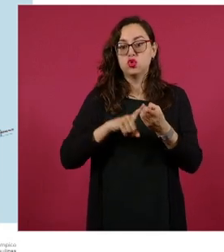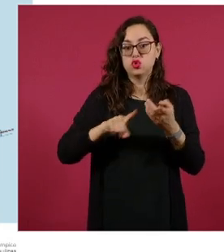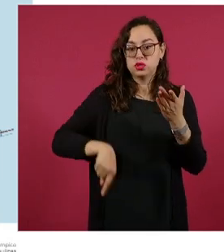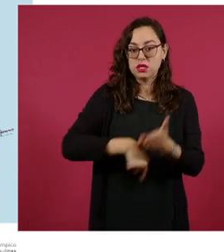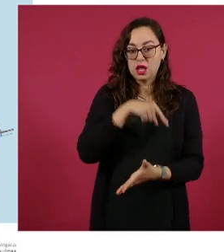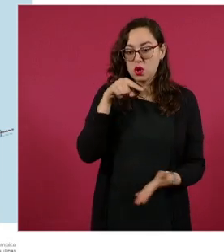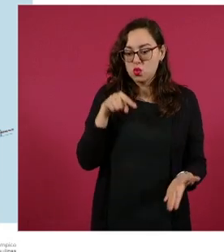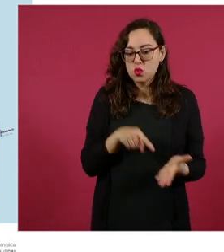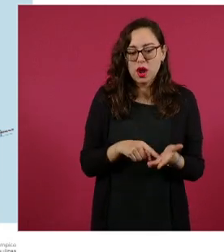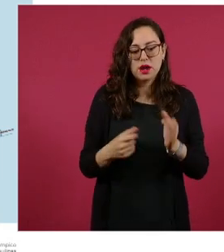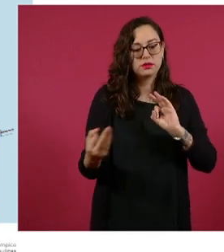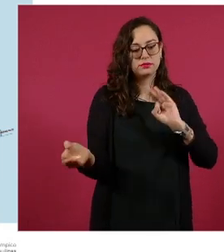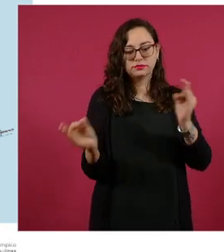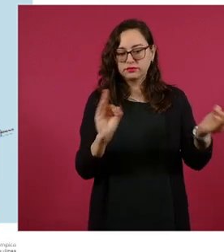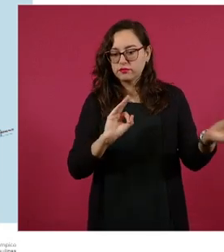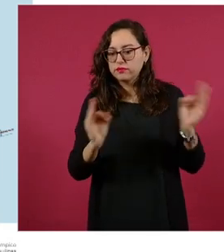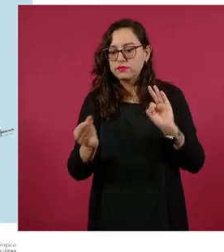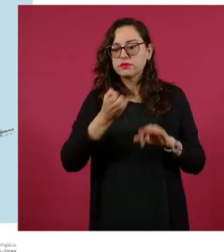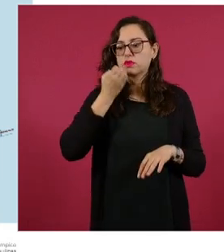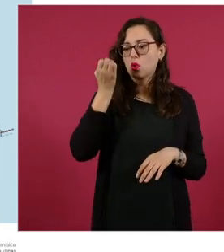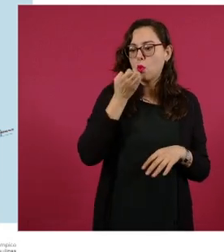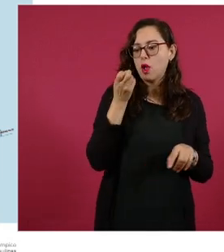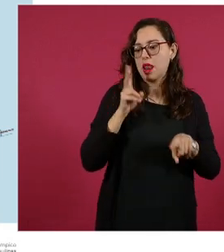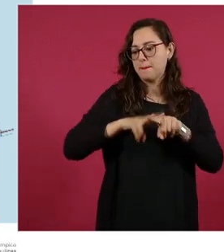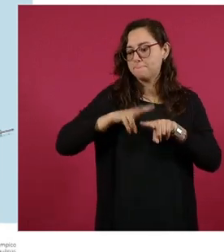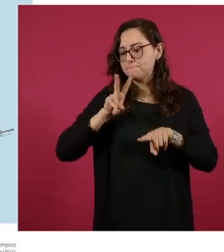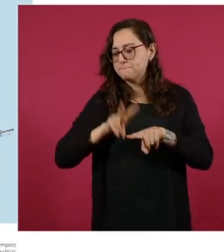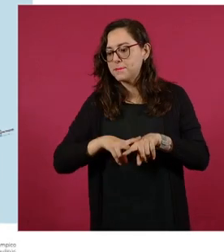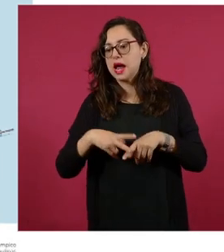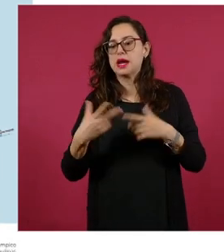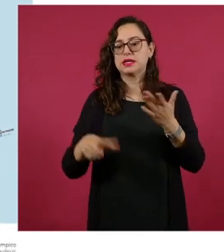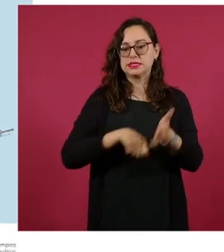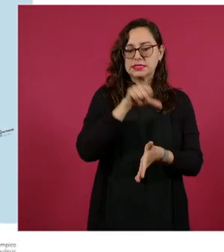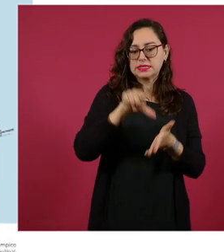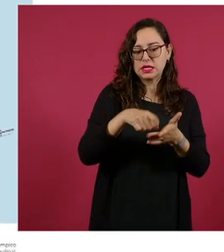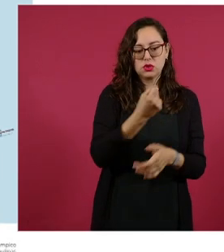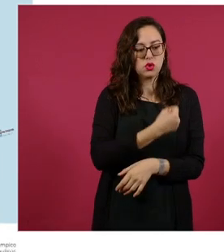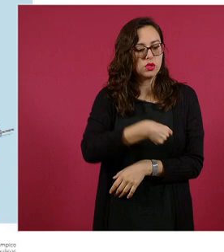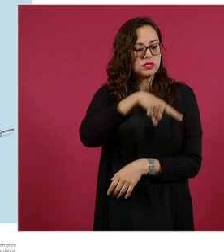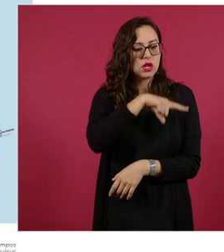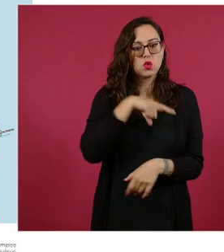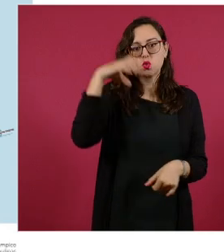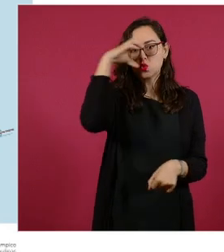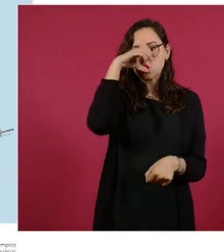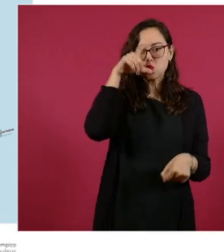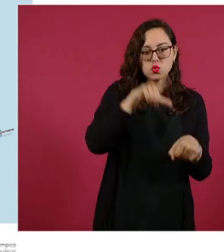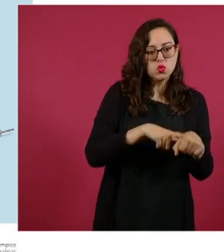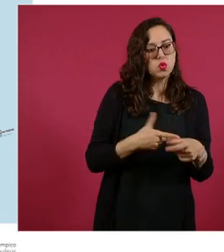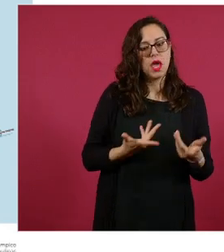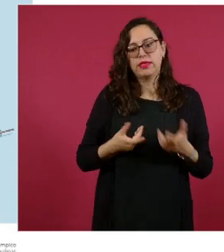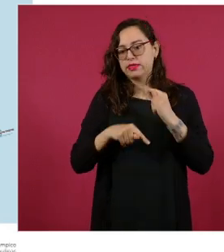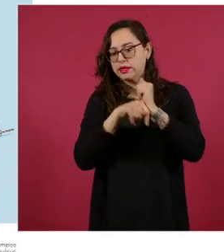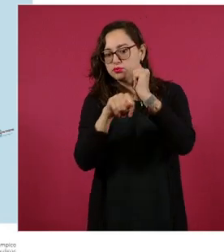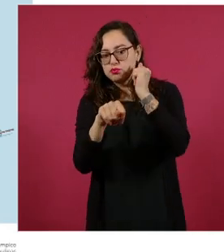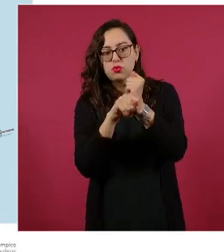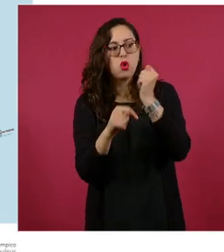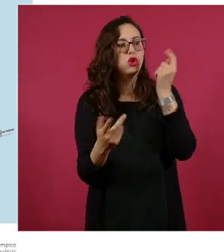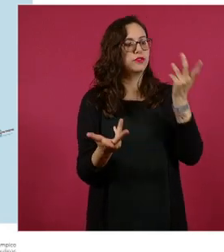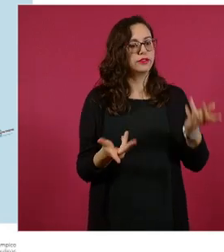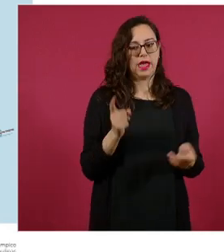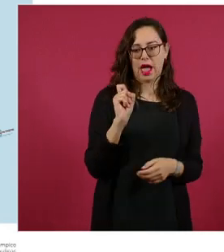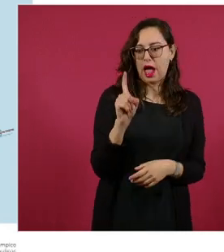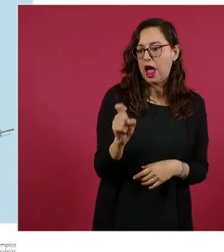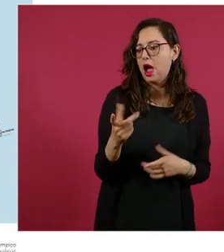con escuelas, parques, centros de salud, supermercados, áreas verdes, centros culturales, acceso a vías primarias de comunicación.